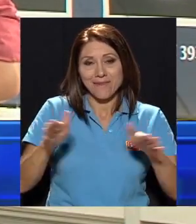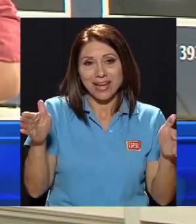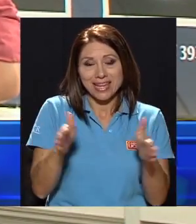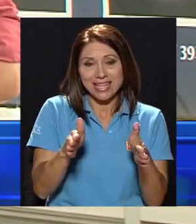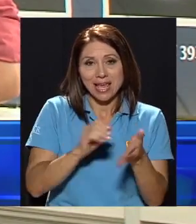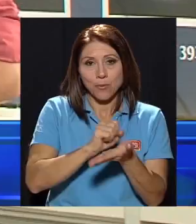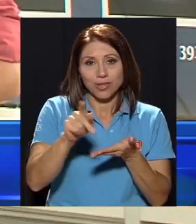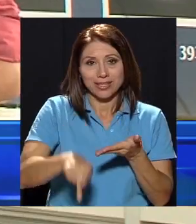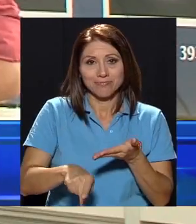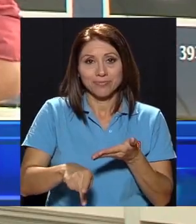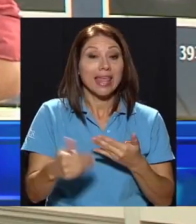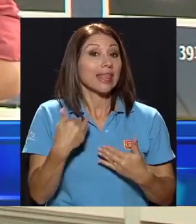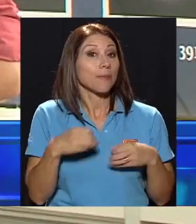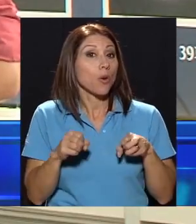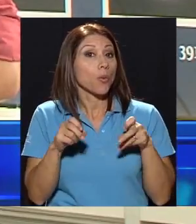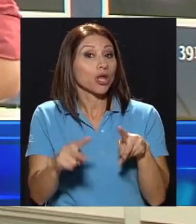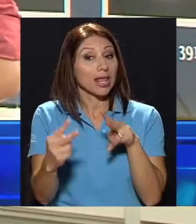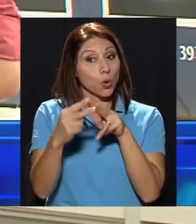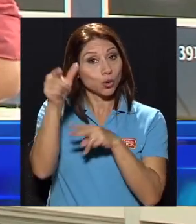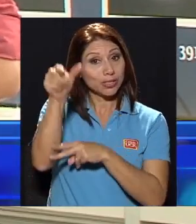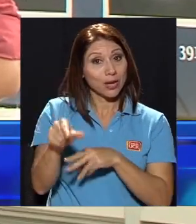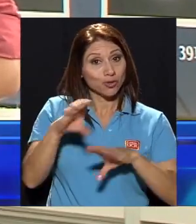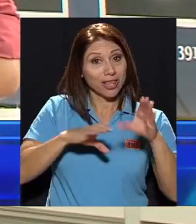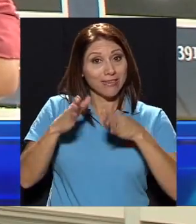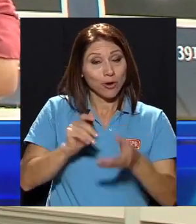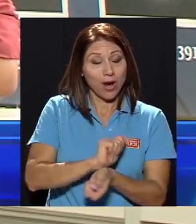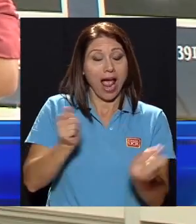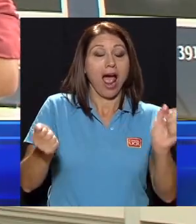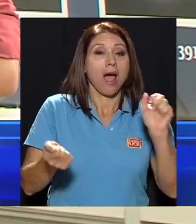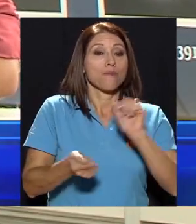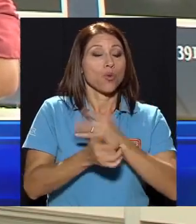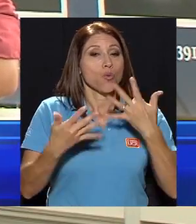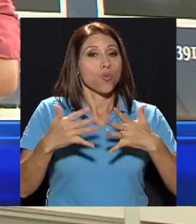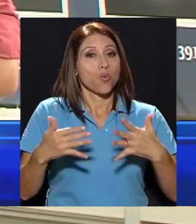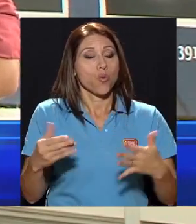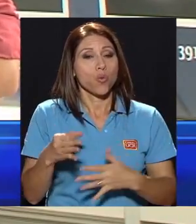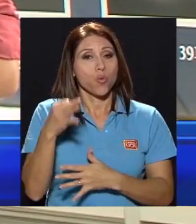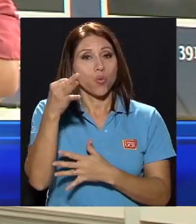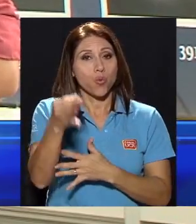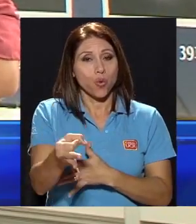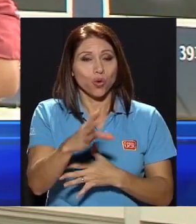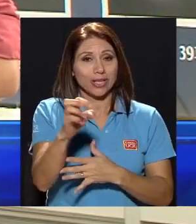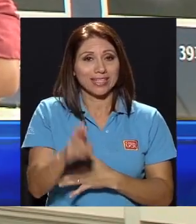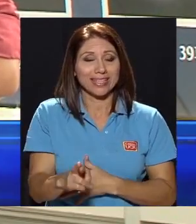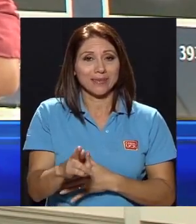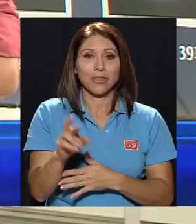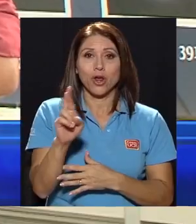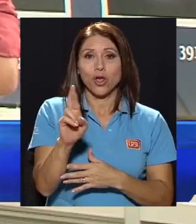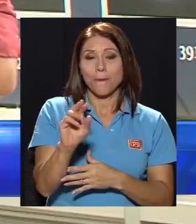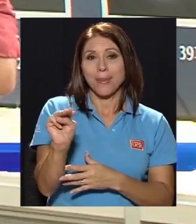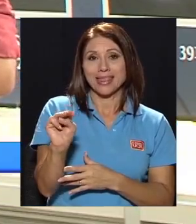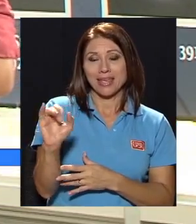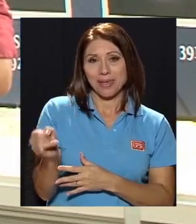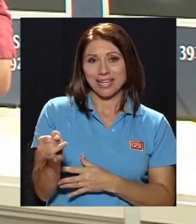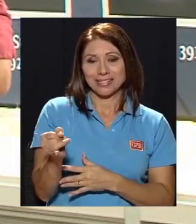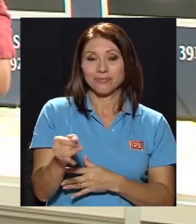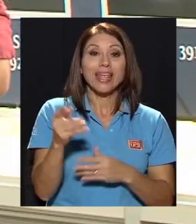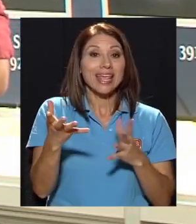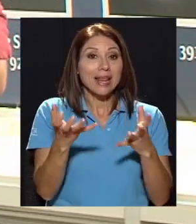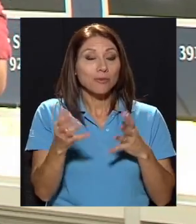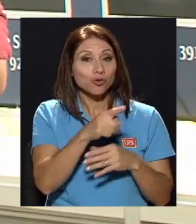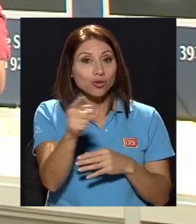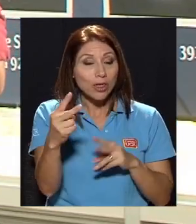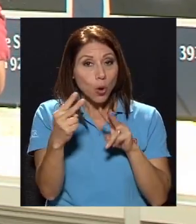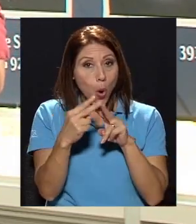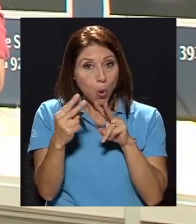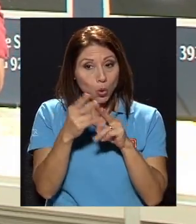cambió el modo de salud a mediados del siglo XX. Se trata de Leonardo Mata Jiménez, microbiólogo y egresado de la Universidad de Harvard. Queremos que usted conozca la vida y